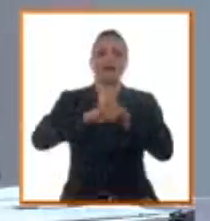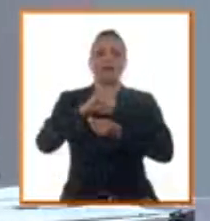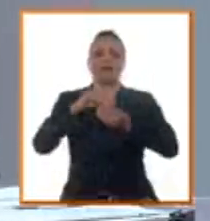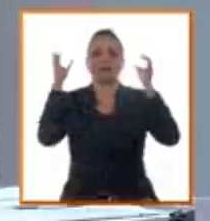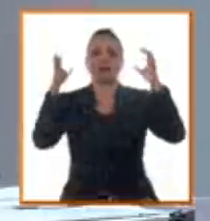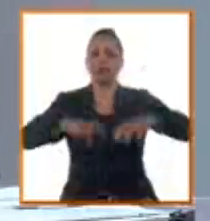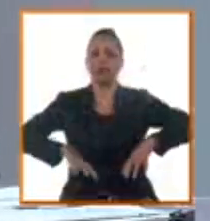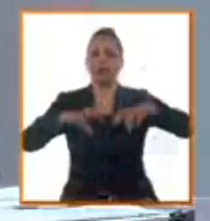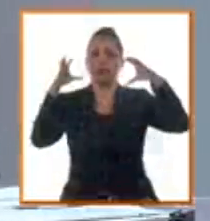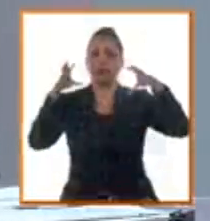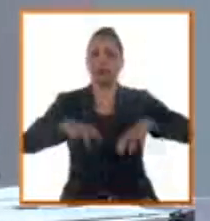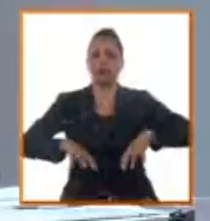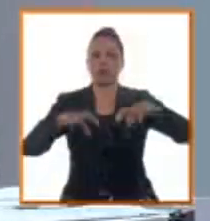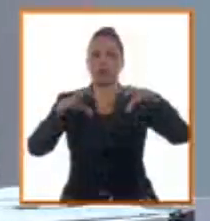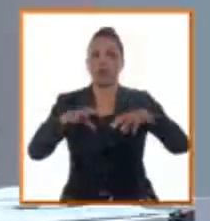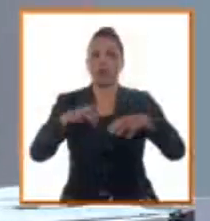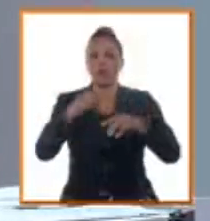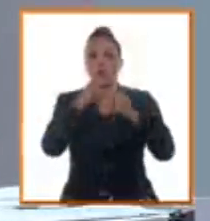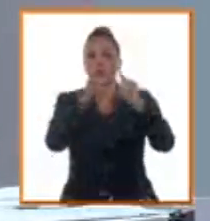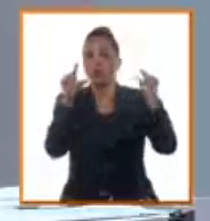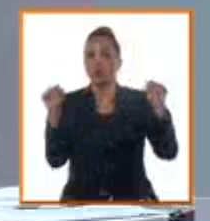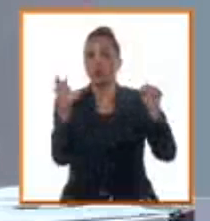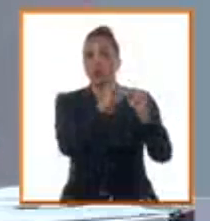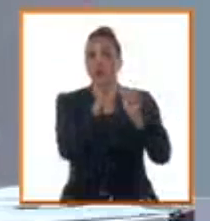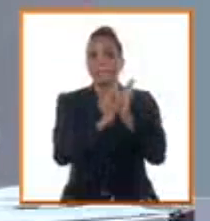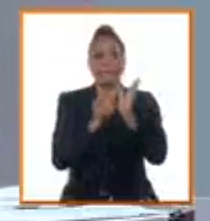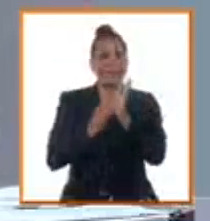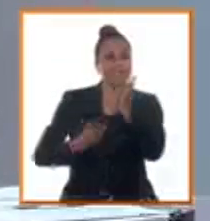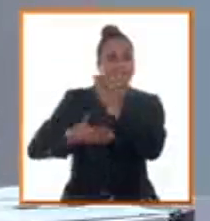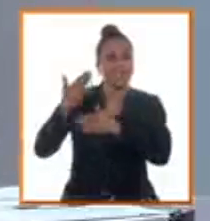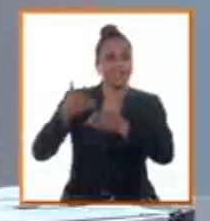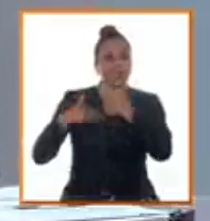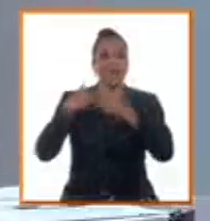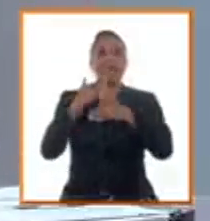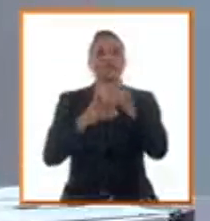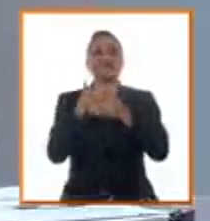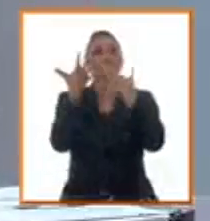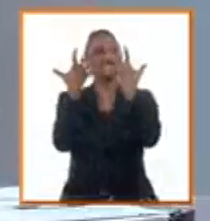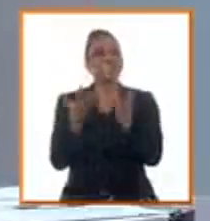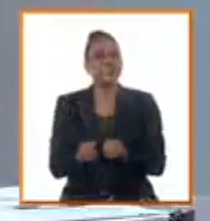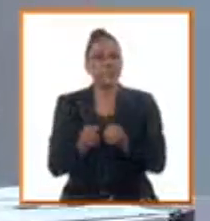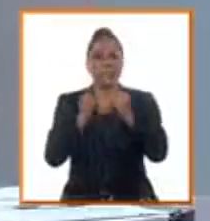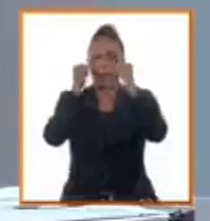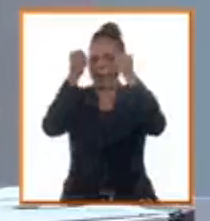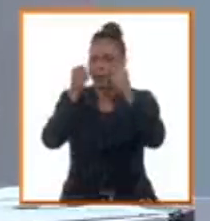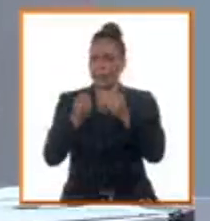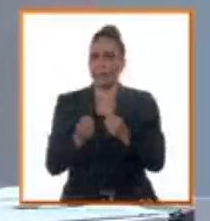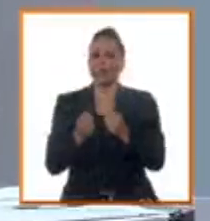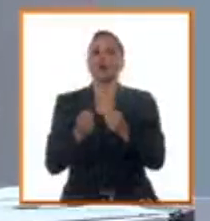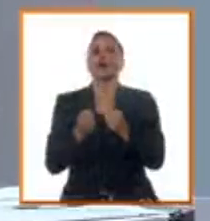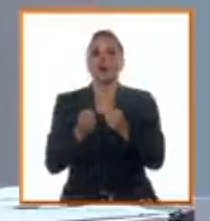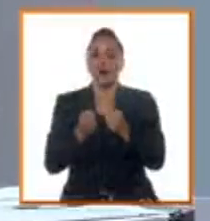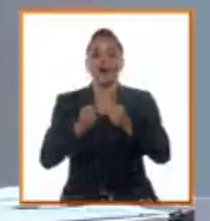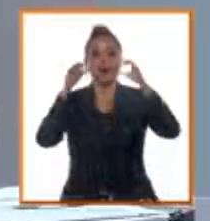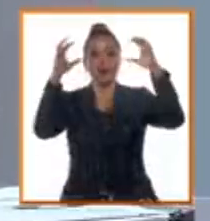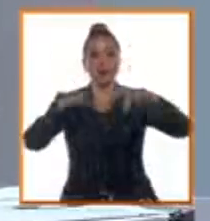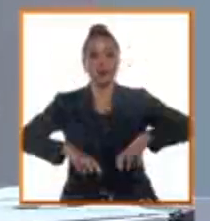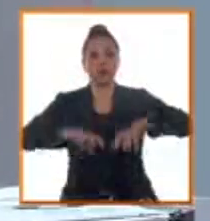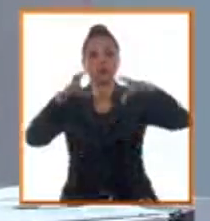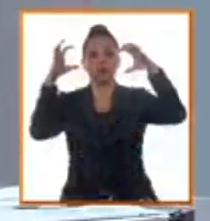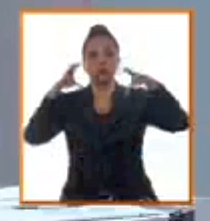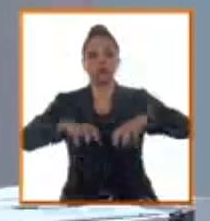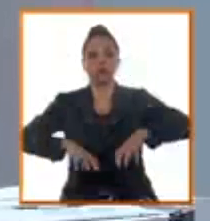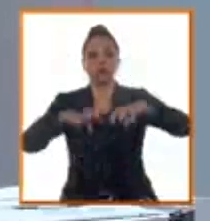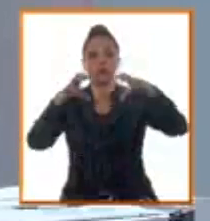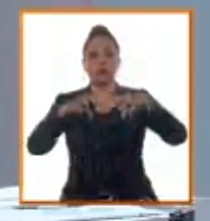hidrológica del país había estado caracterizada en los últimos meses por un proceso de sequía intenso. Y las lluvias ocurridas en